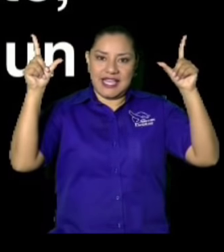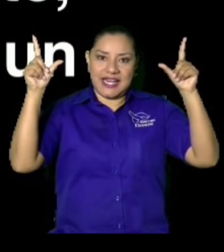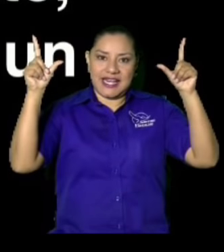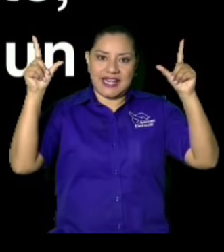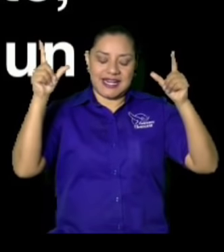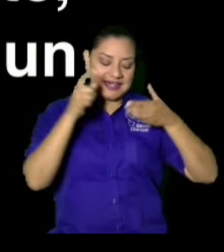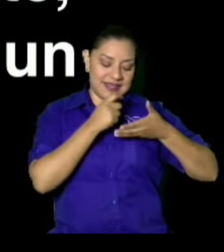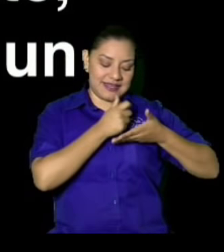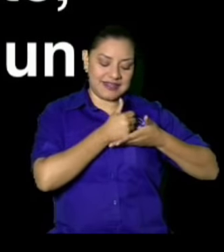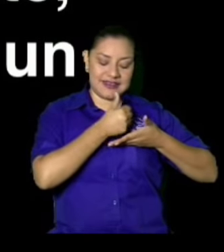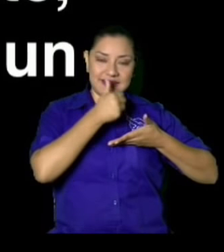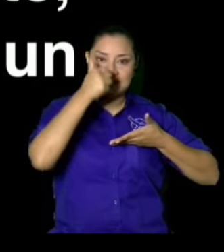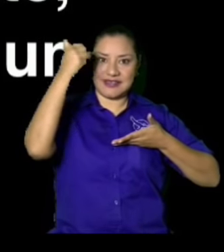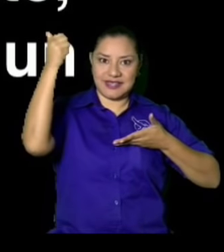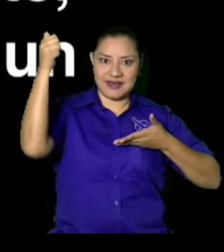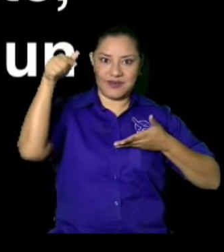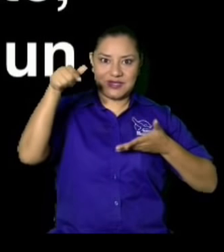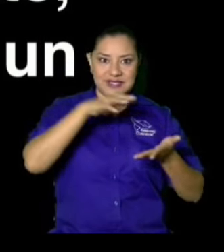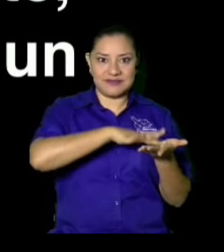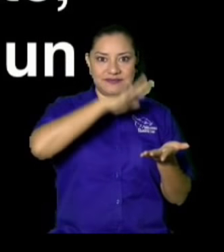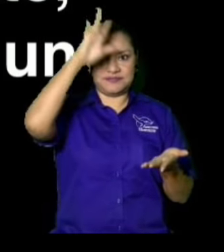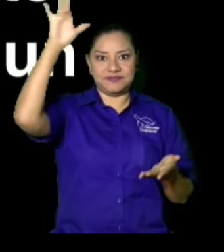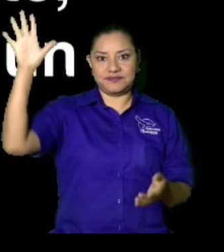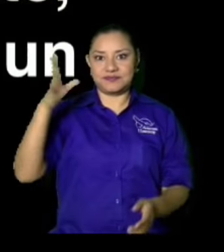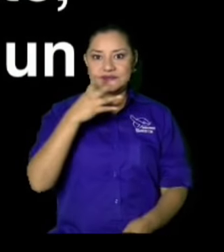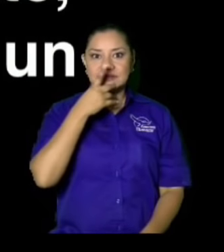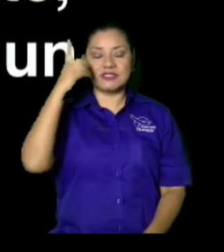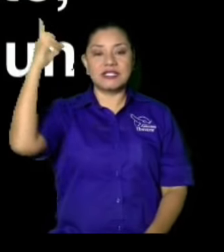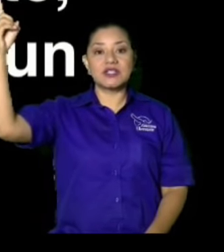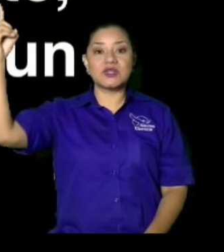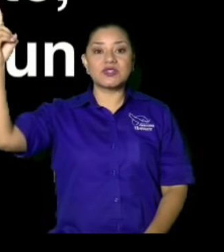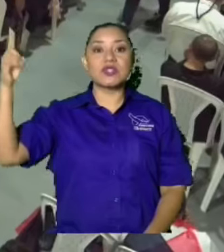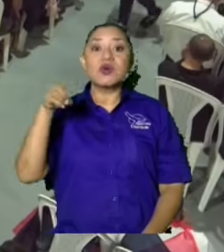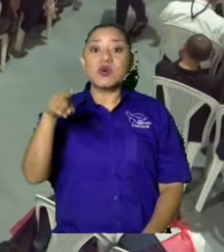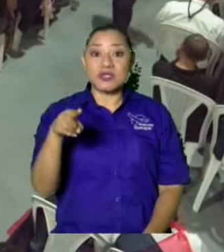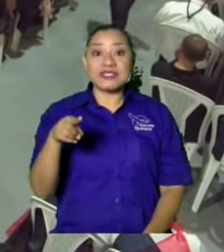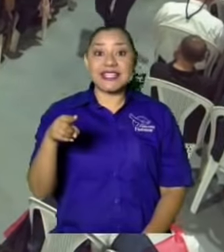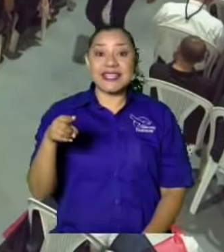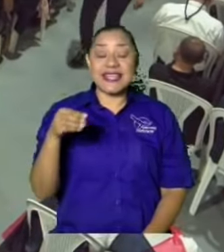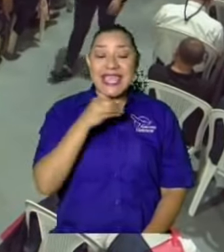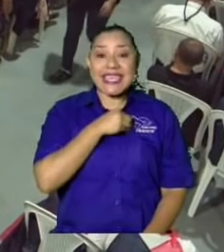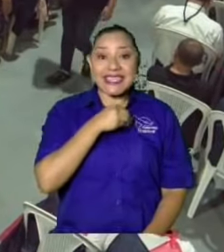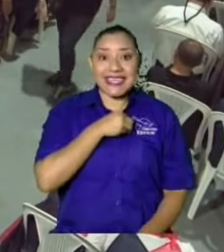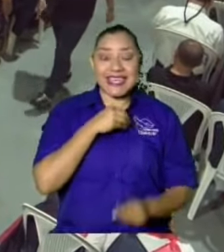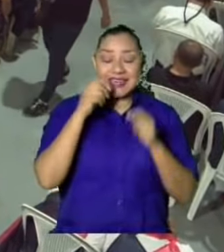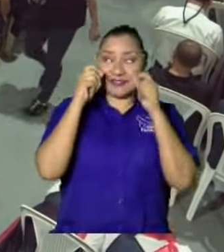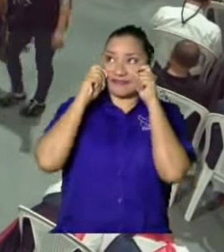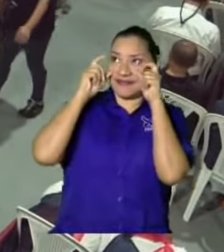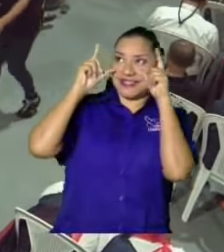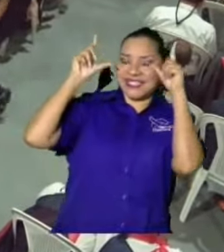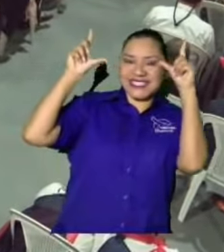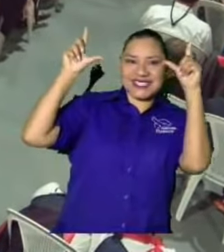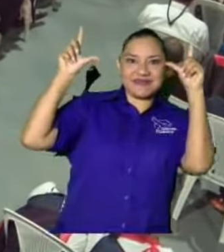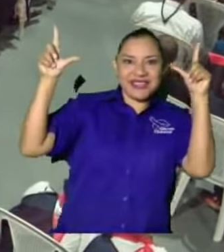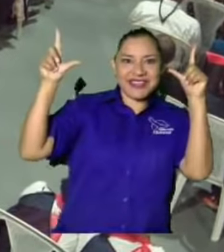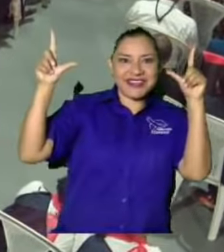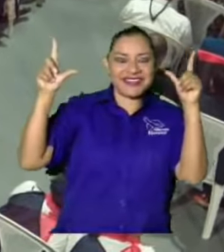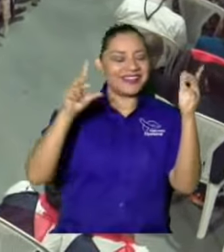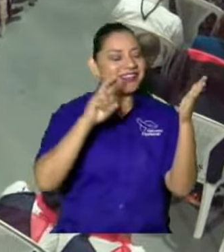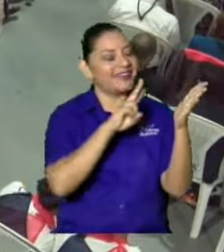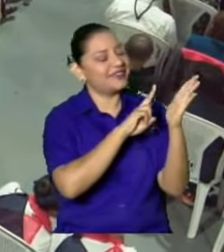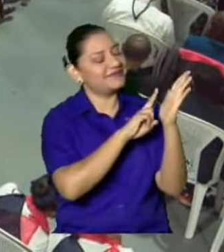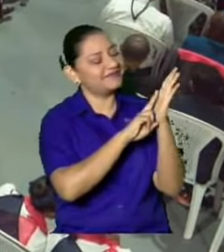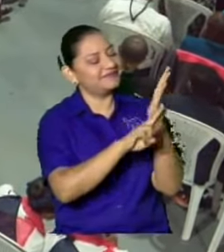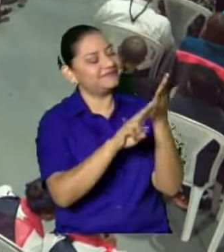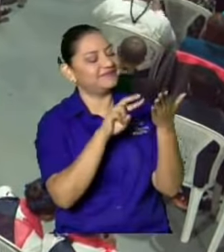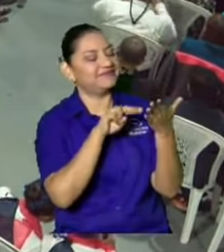gloria a Dios? ¿Cuántos están dispuestos a ese avivamiento? ¿Cuántos están dispuestos a ese despertar? Hermano, mire el versículo este